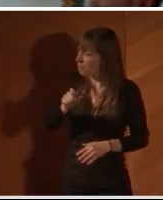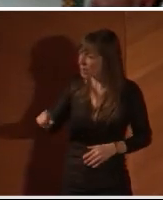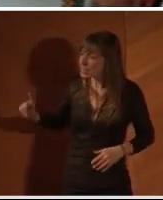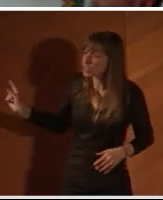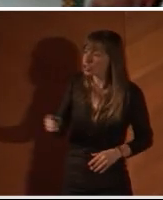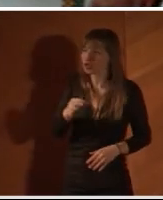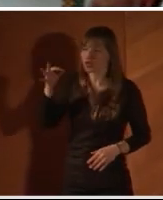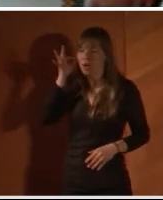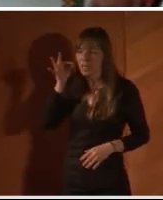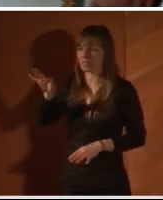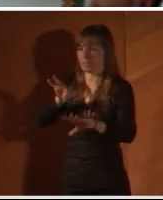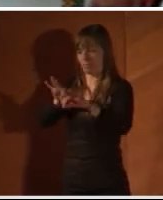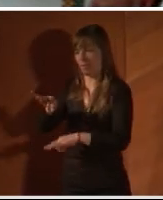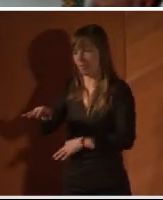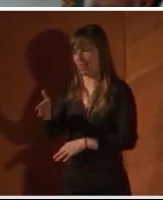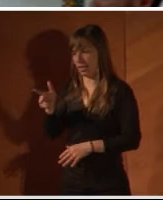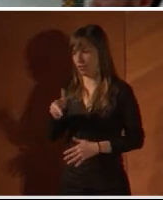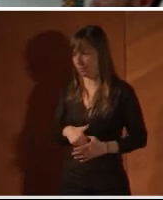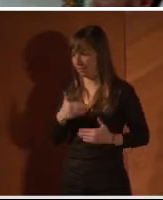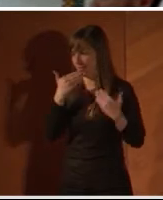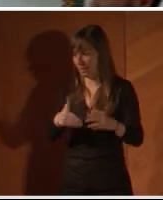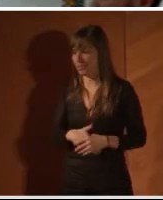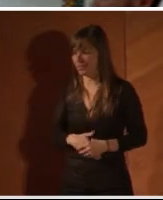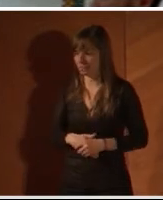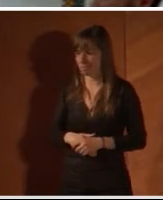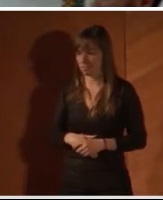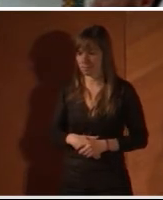decidir. Gracias. Muchas gracias.